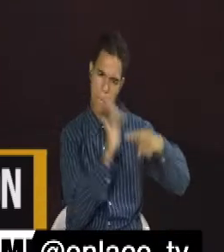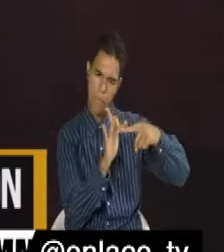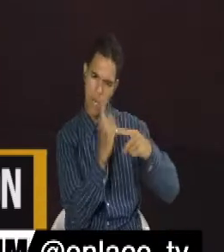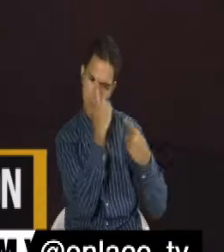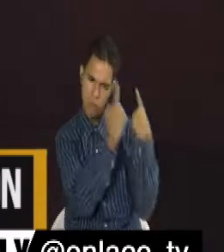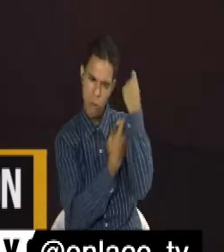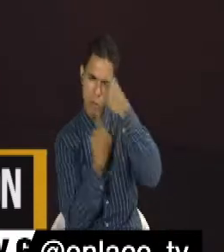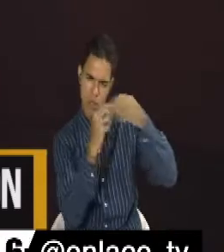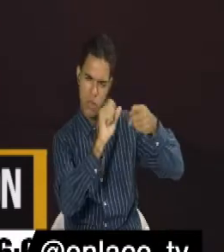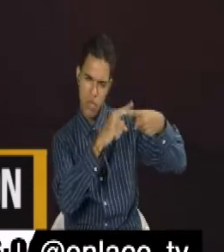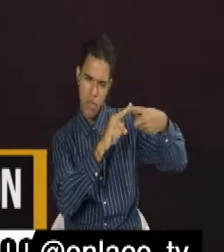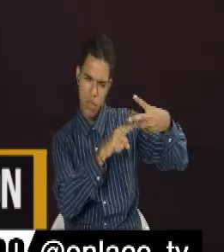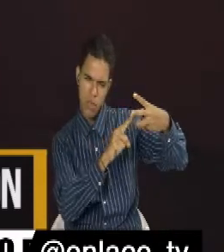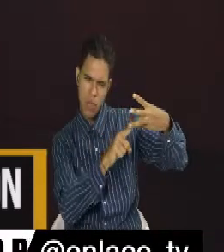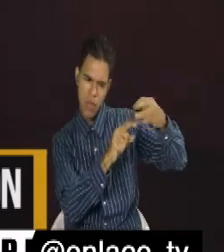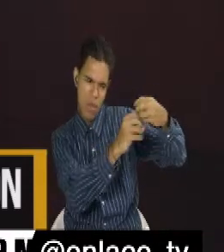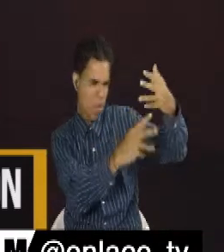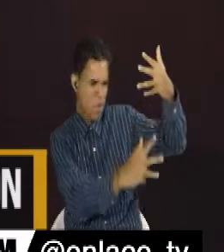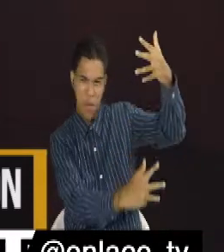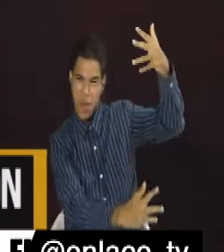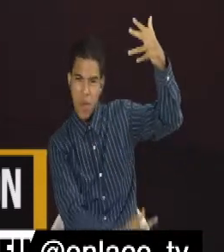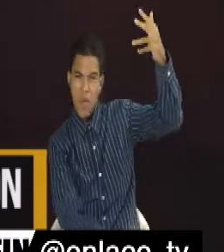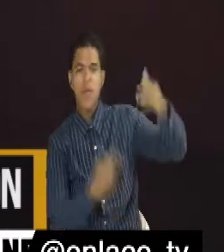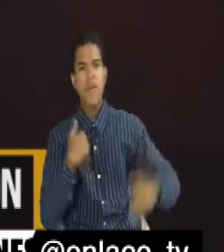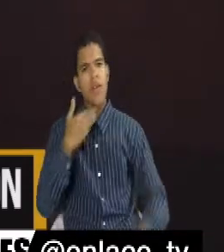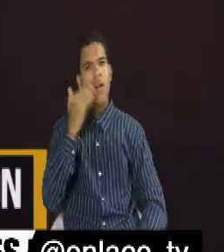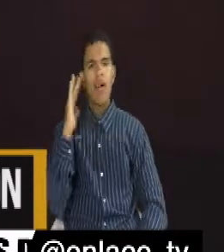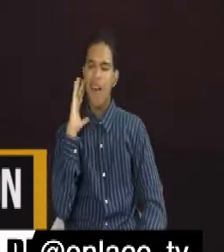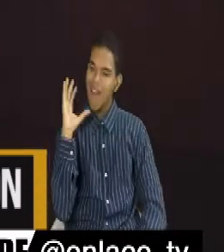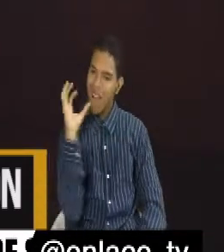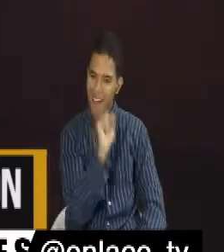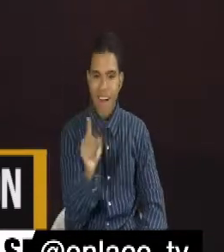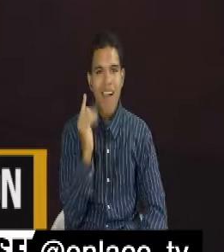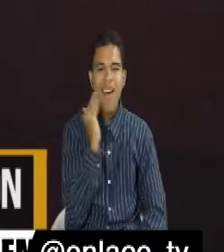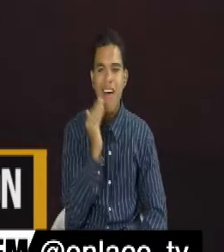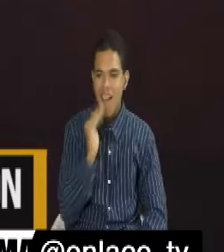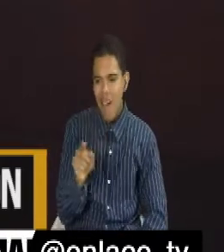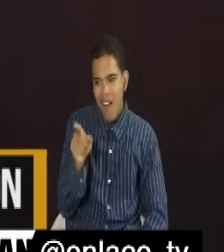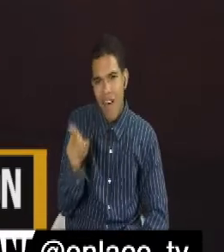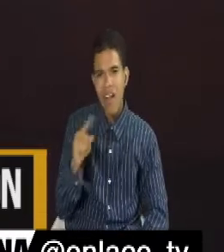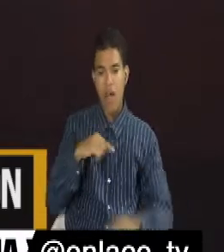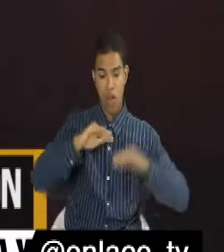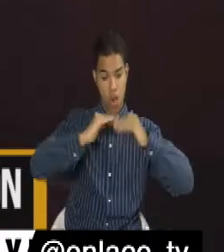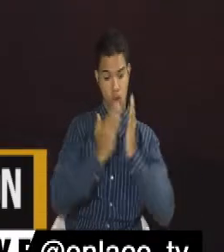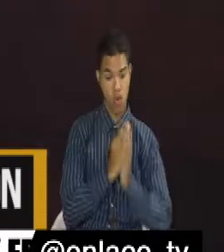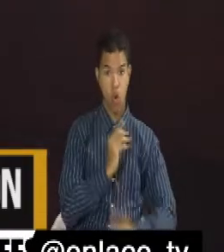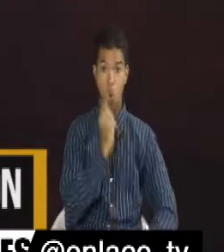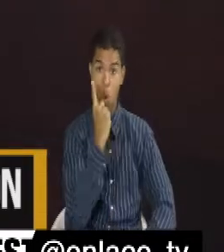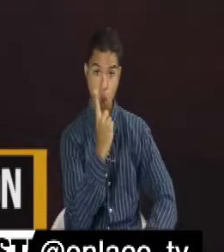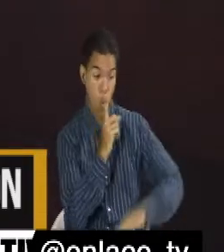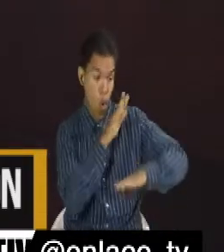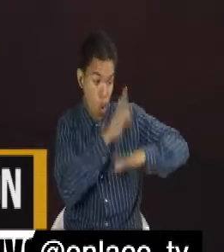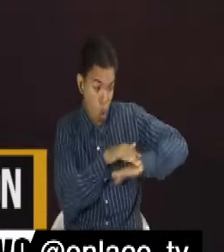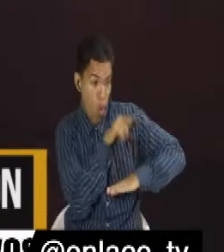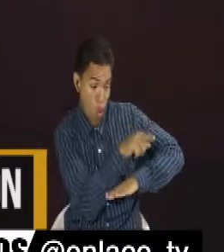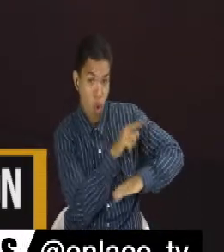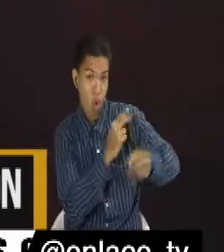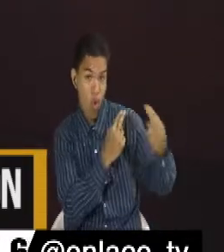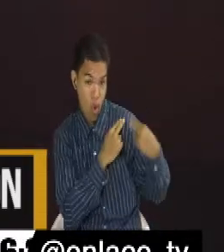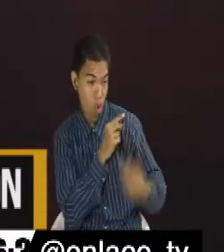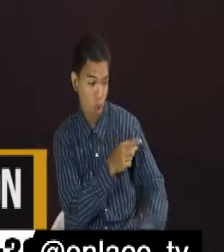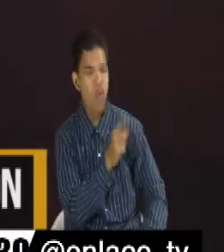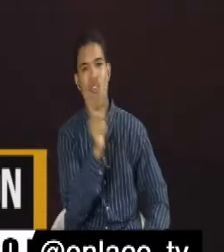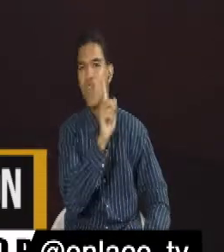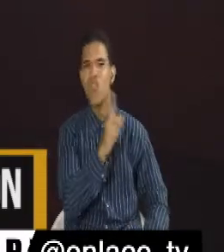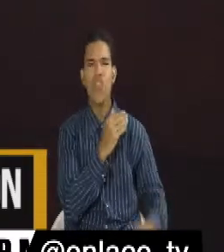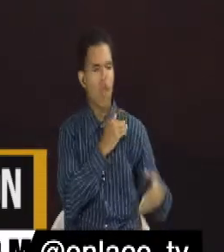qué otro tipo de situaciones se pudo haber presentado con la niña, para que no sea solamente la institución educativa la responsable, sino que miremos a ver qué es lo que viene